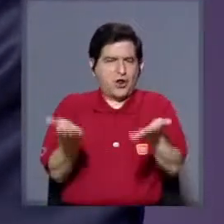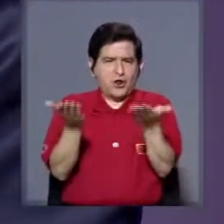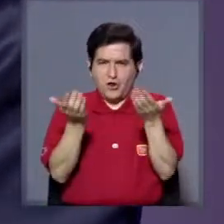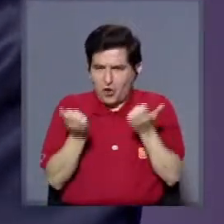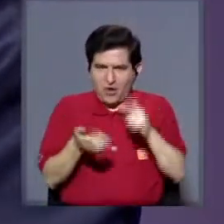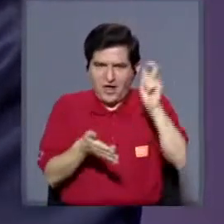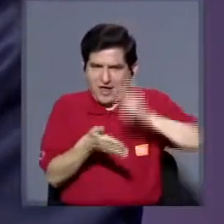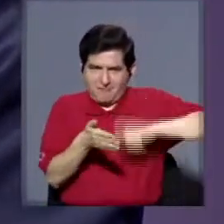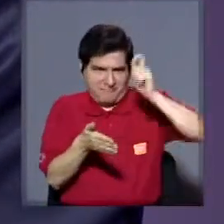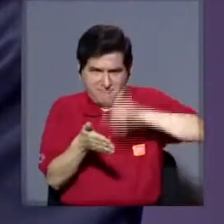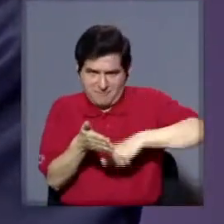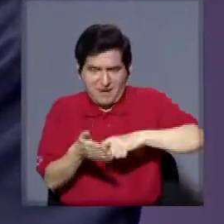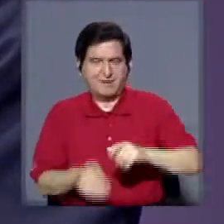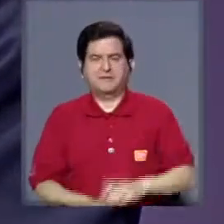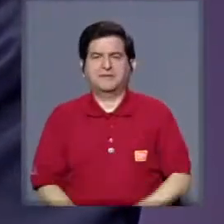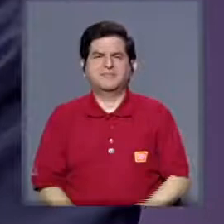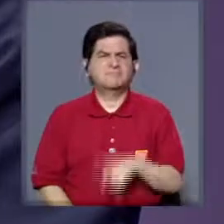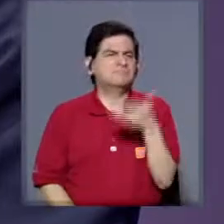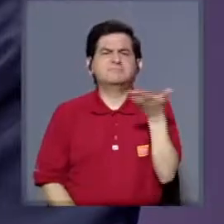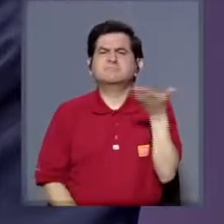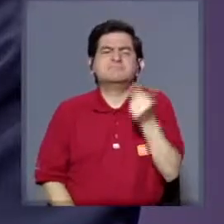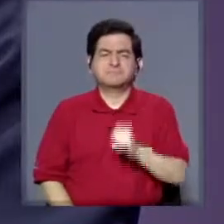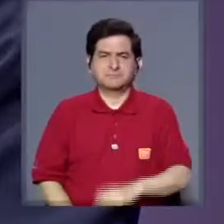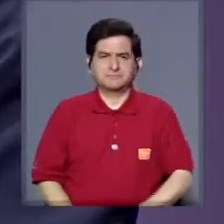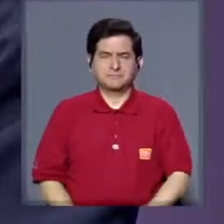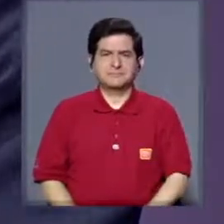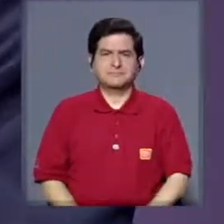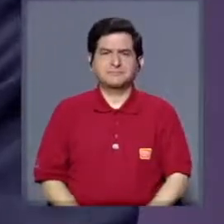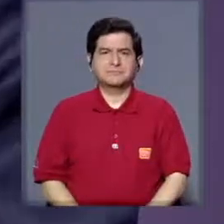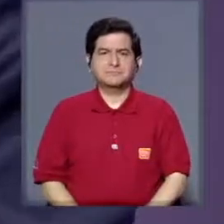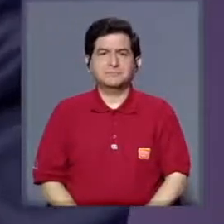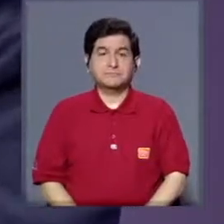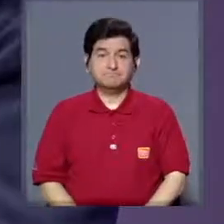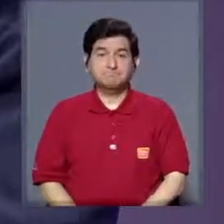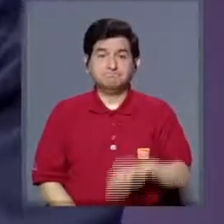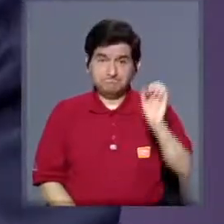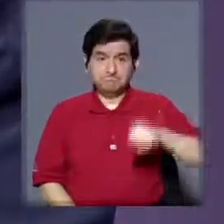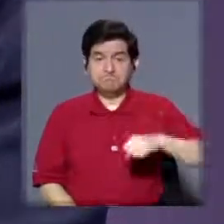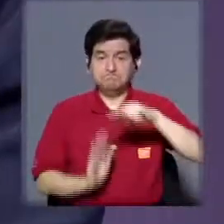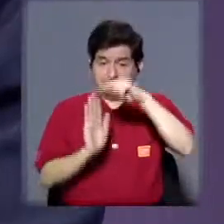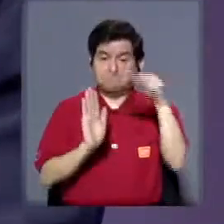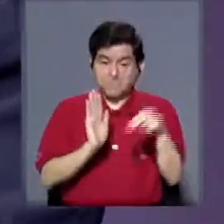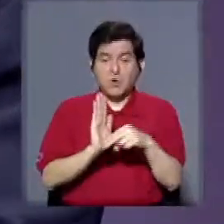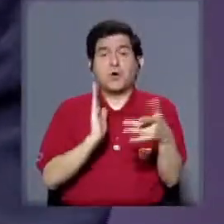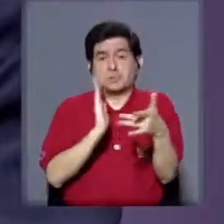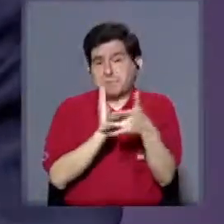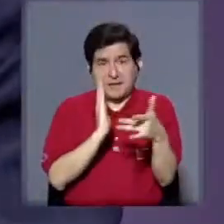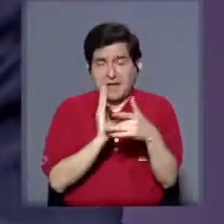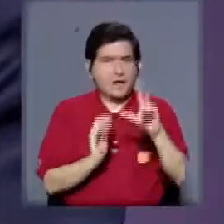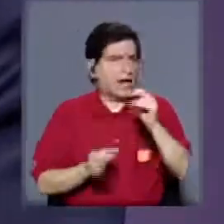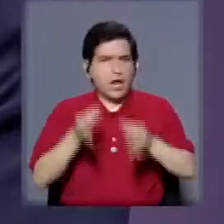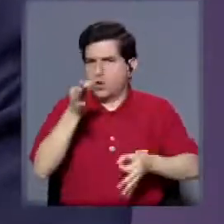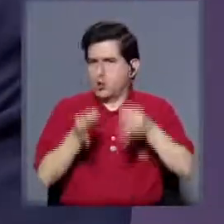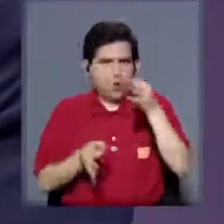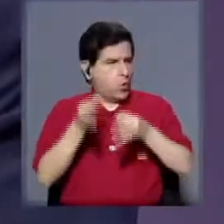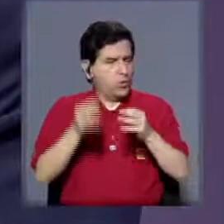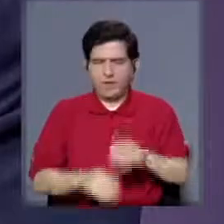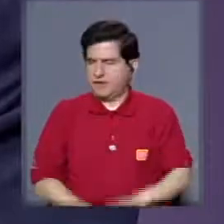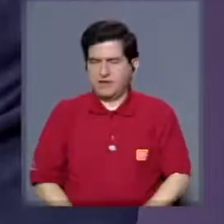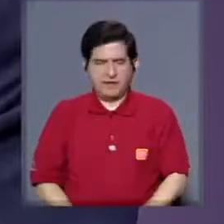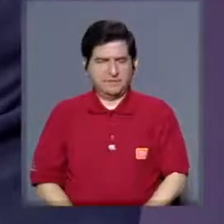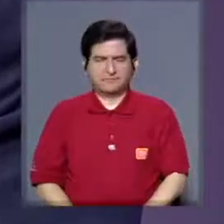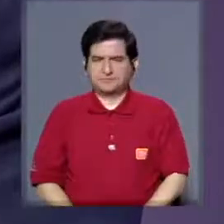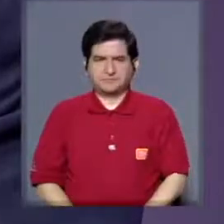firmar verdad es en una norma técnica es decir no es jurídica no es una norma